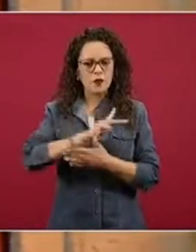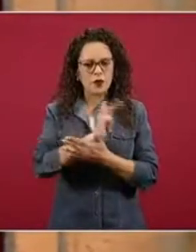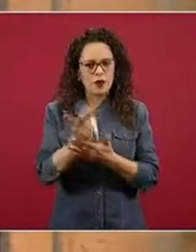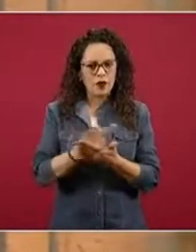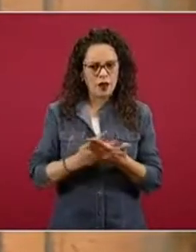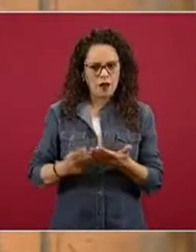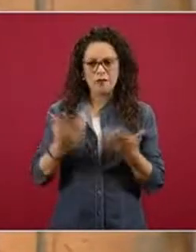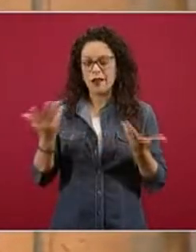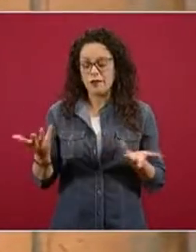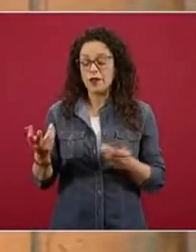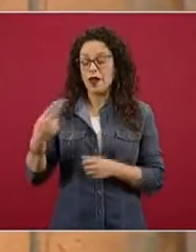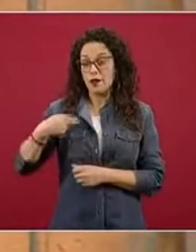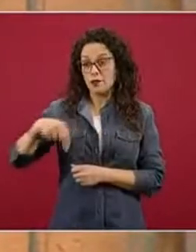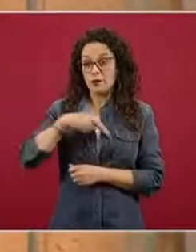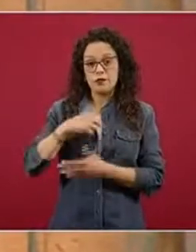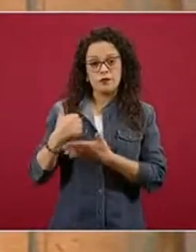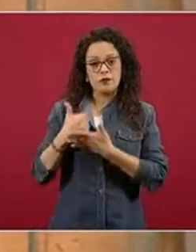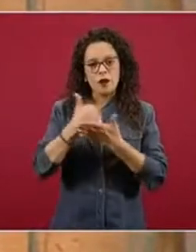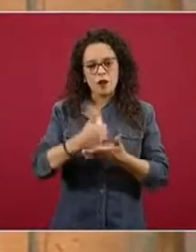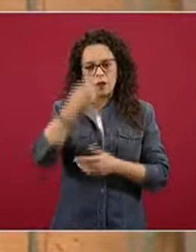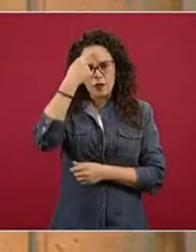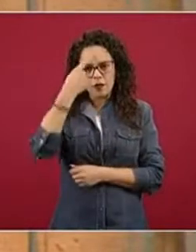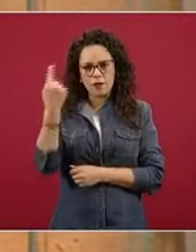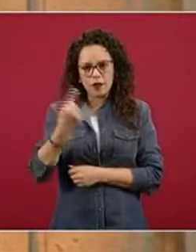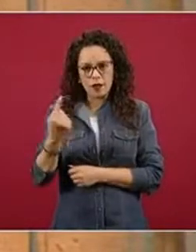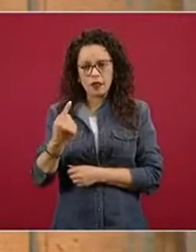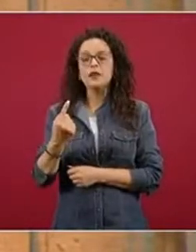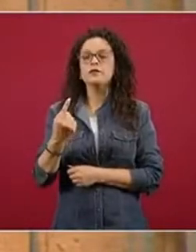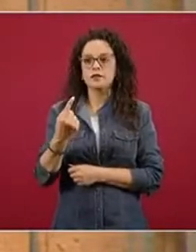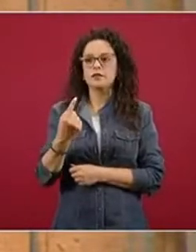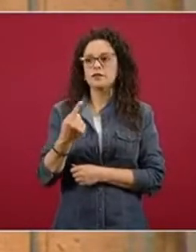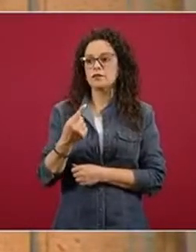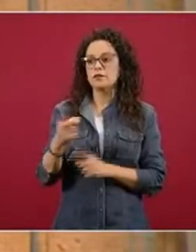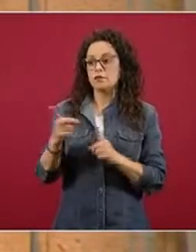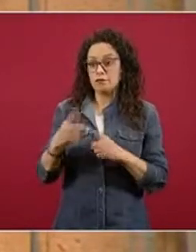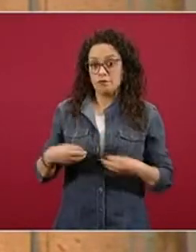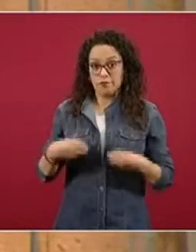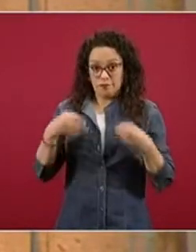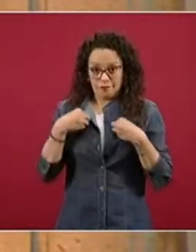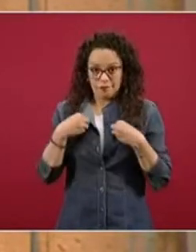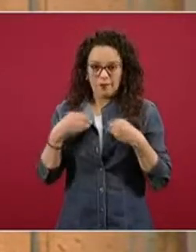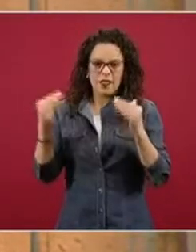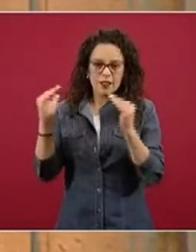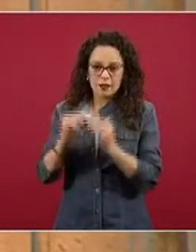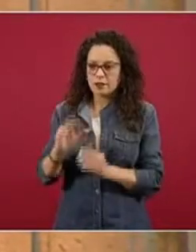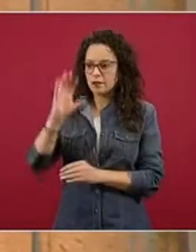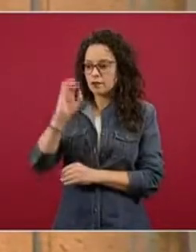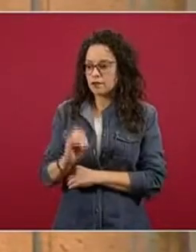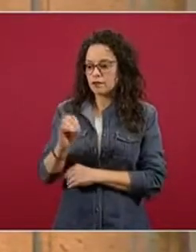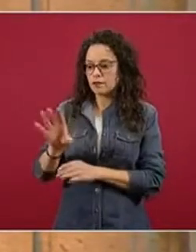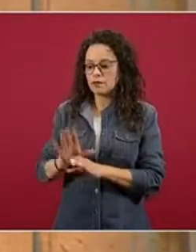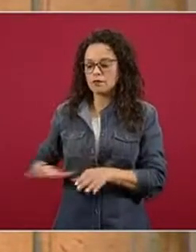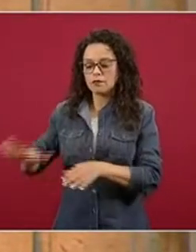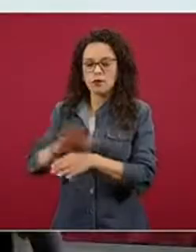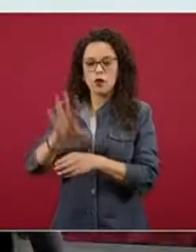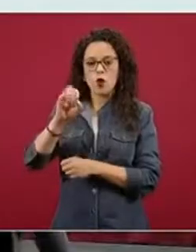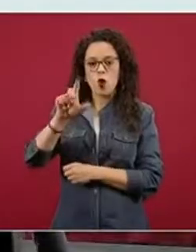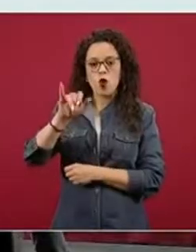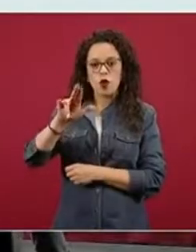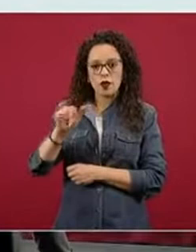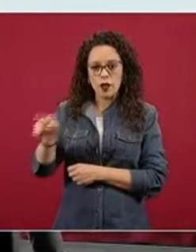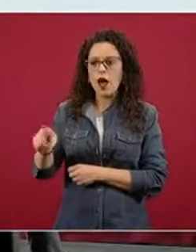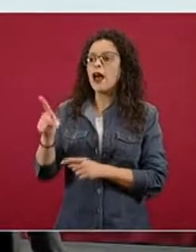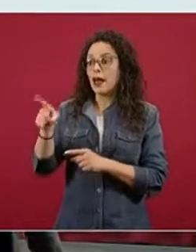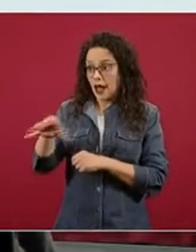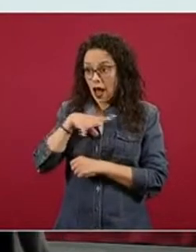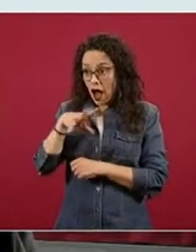a nosotros identificar en las casas, en las colonias, en donde hay vector, si este vector pone sus